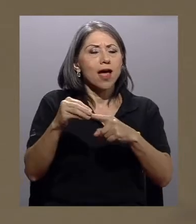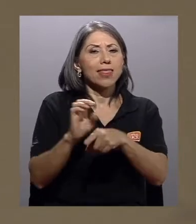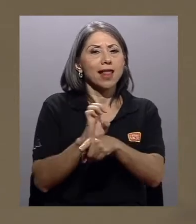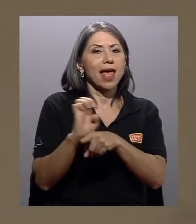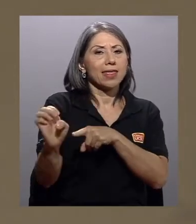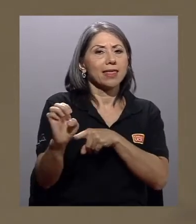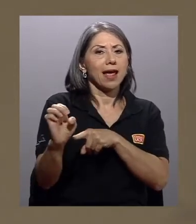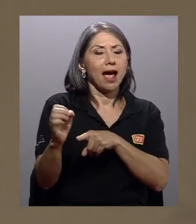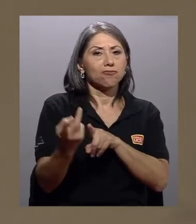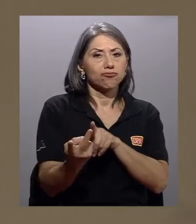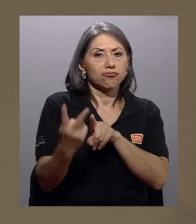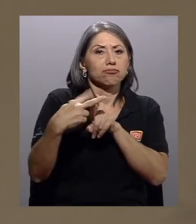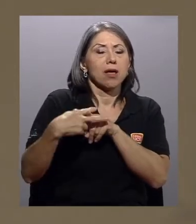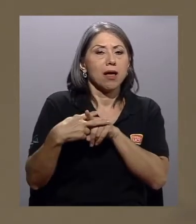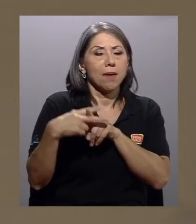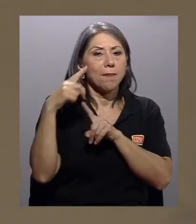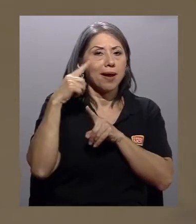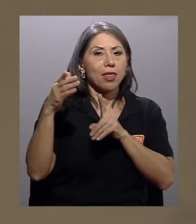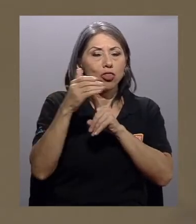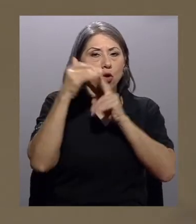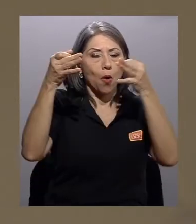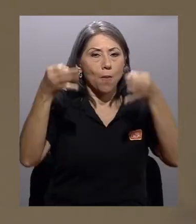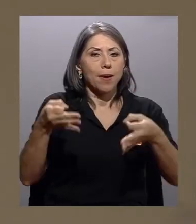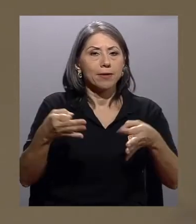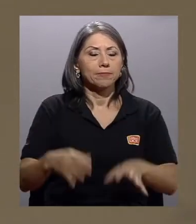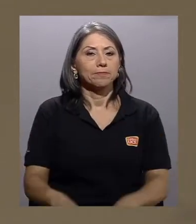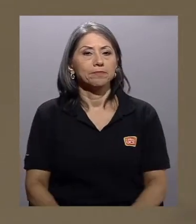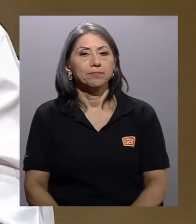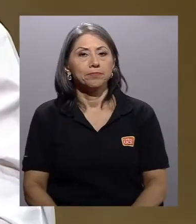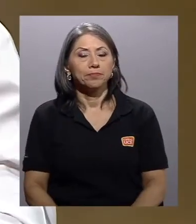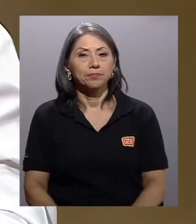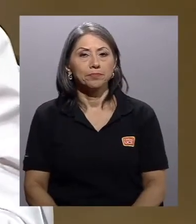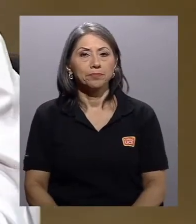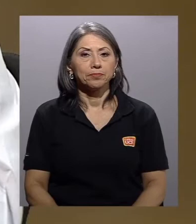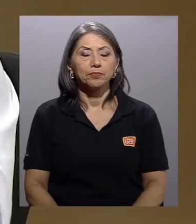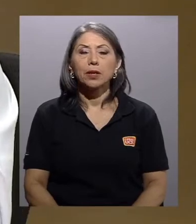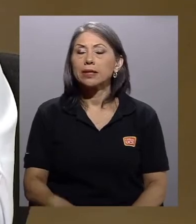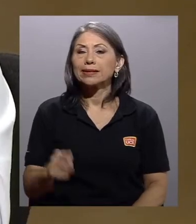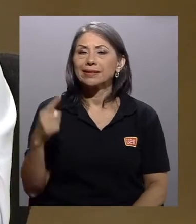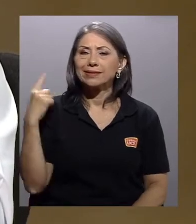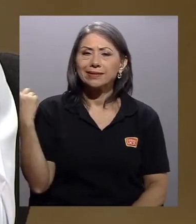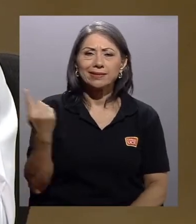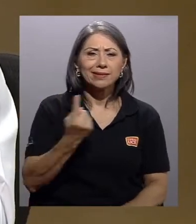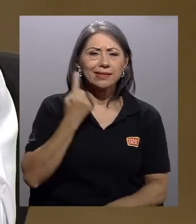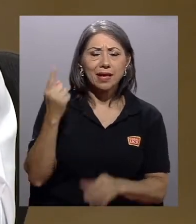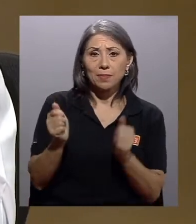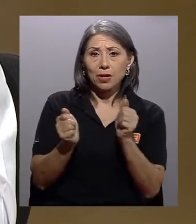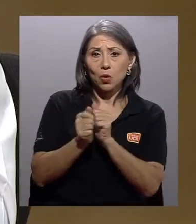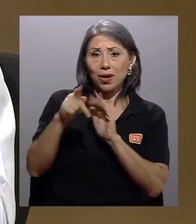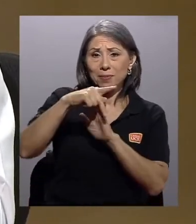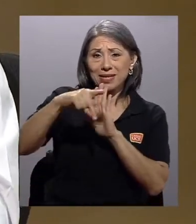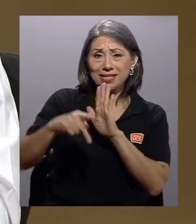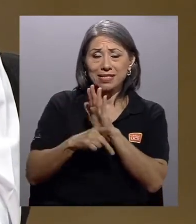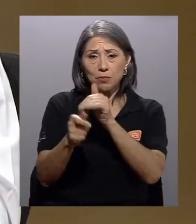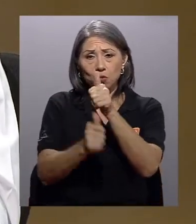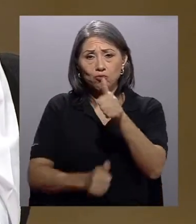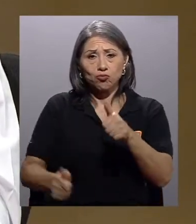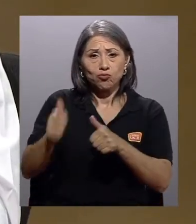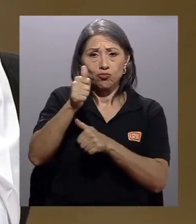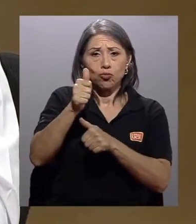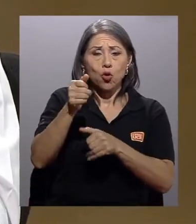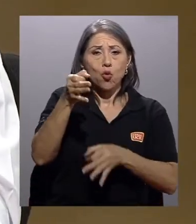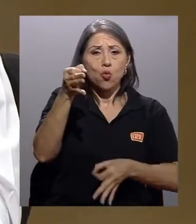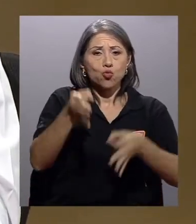aspectos fundamentales de la ética en la toma de decisiones en este momento? Franz. Bueno, me parece que siempre dentro del principio rector